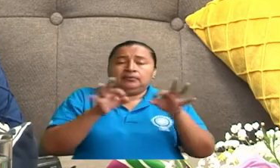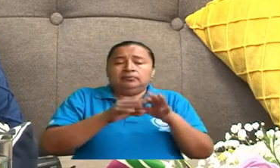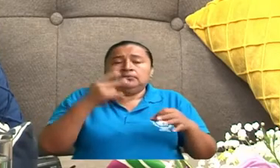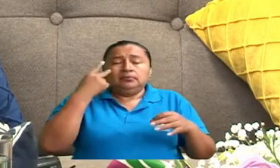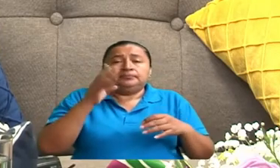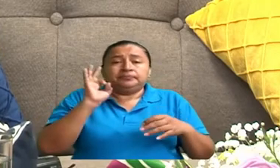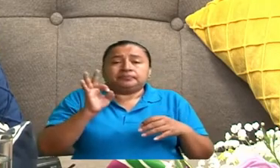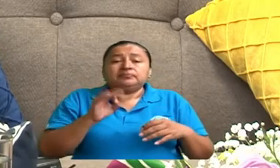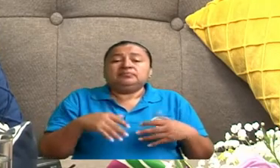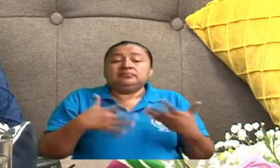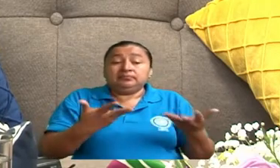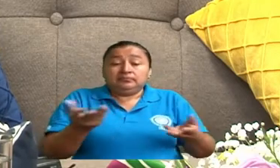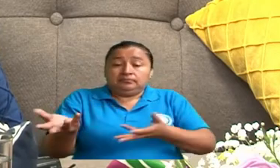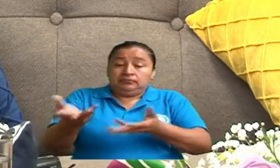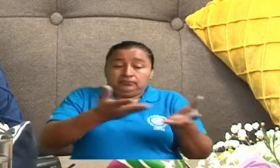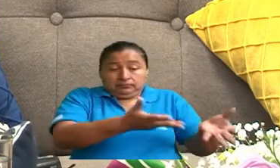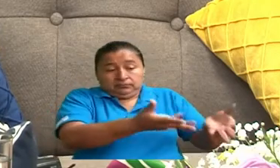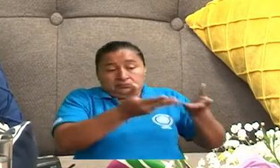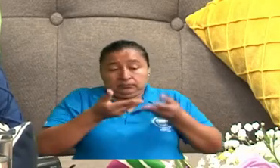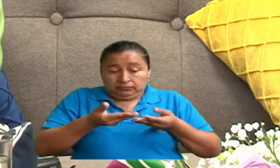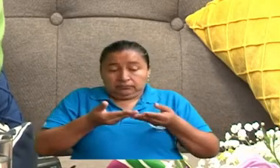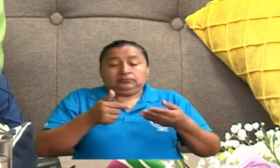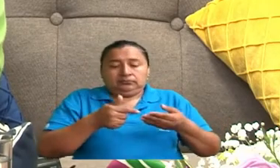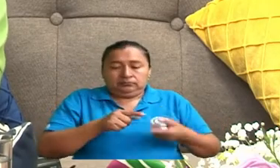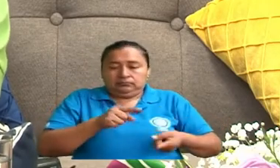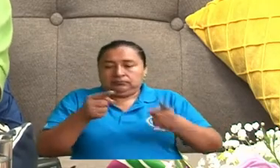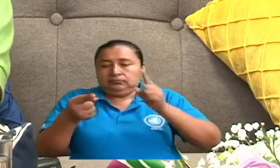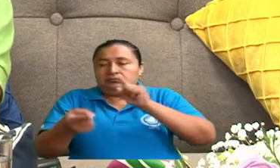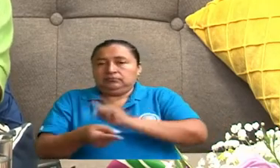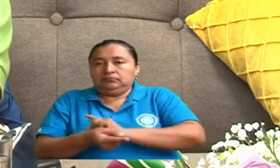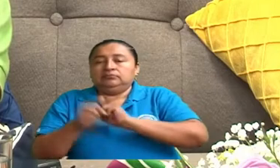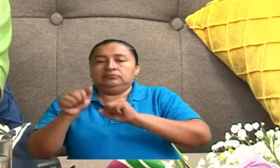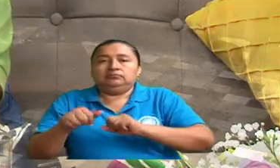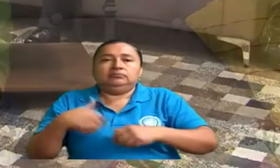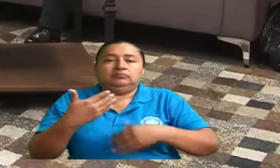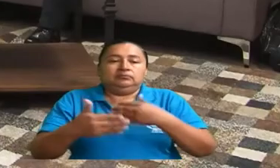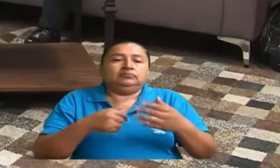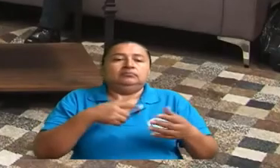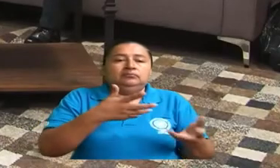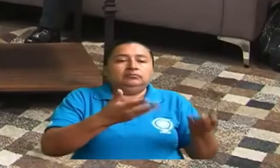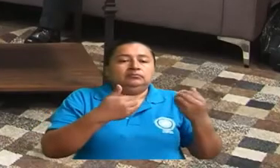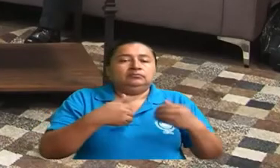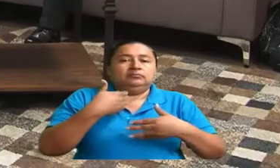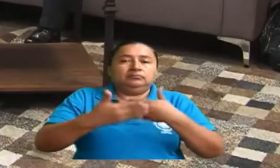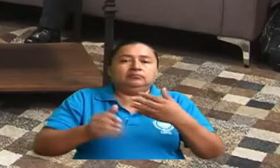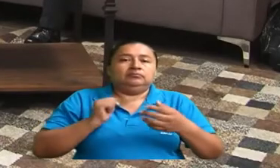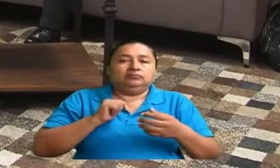de qué es lo que me dan por lo que le llamamos basura o residuo, ¿verdad? Y qué es lo que me